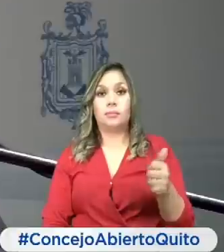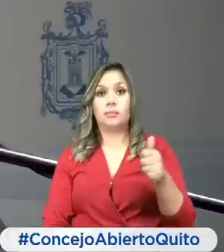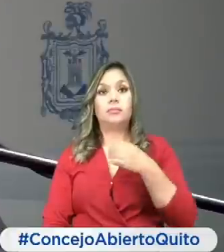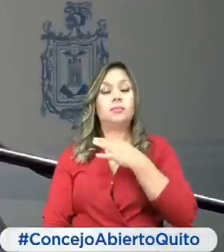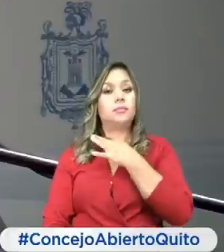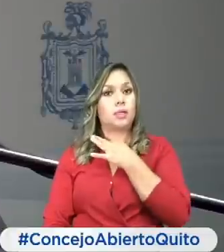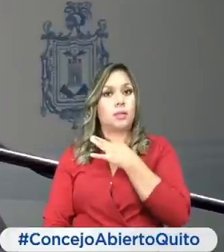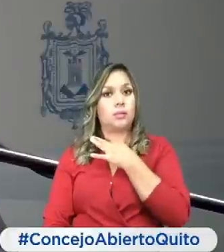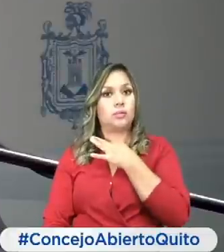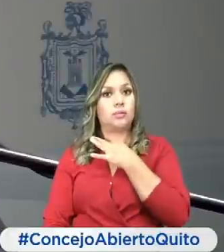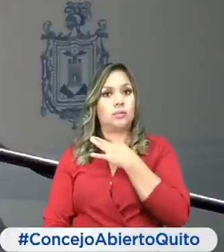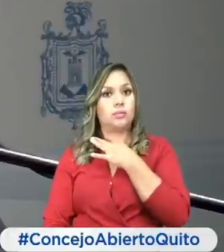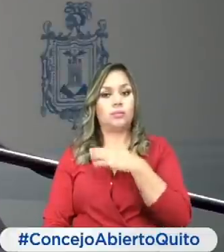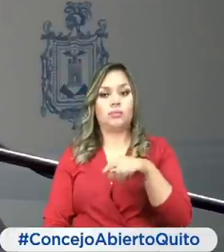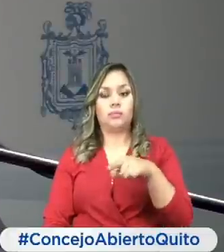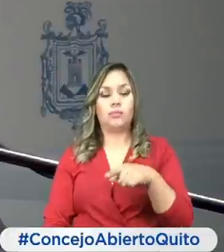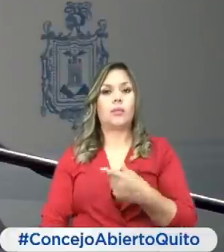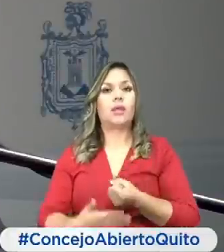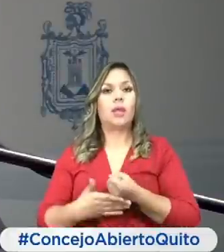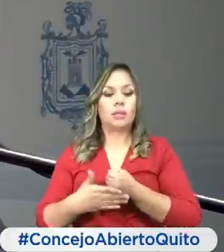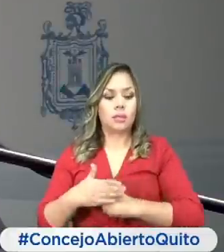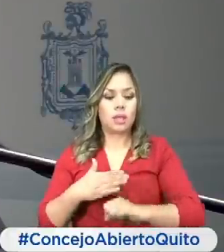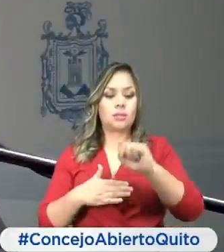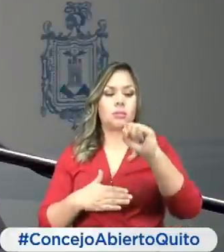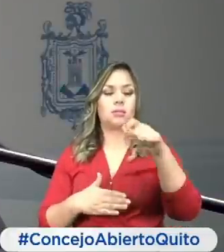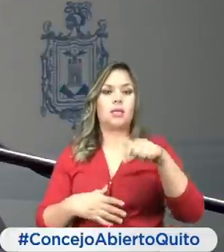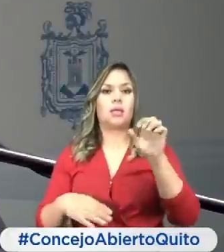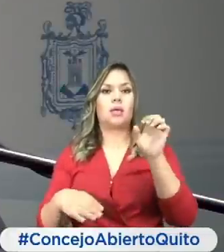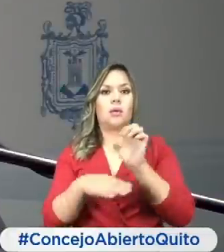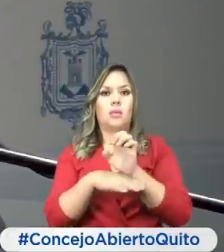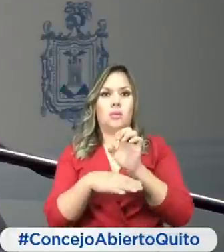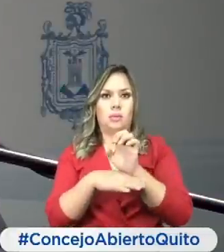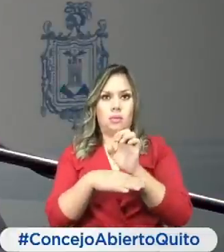Agosto es nuestra partida de nacimiento como país,